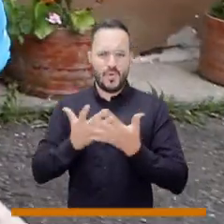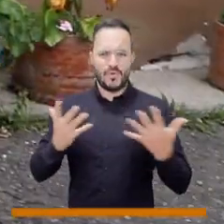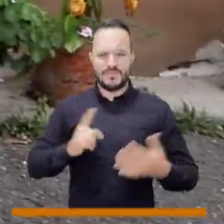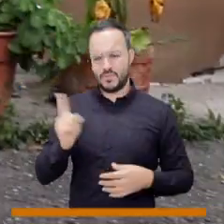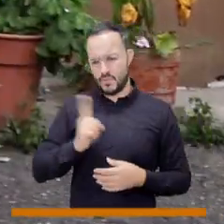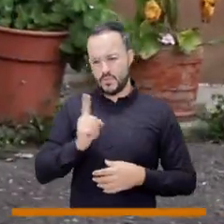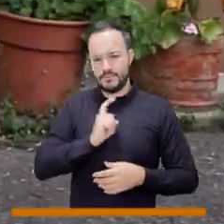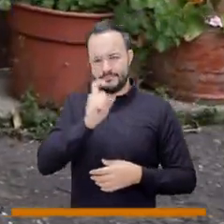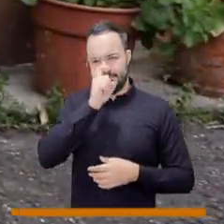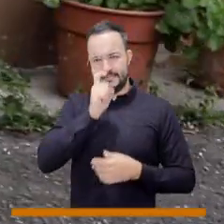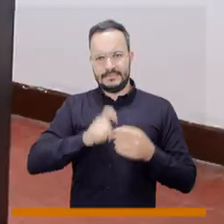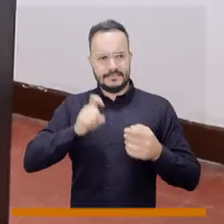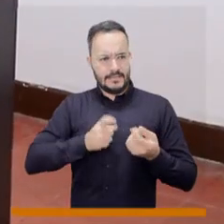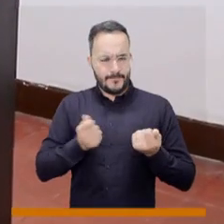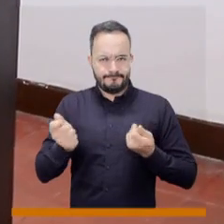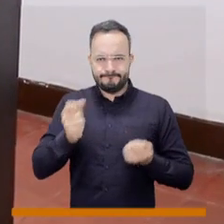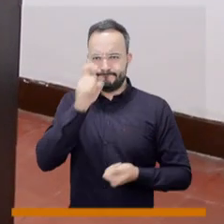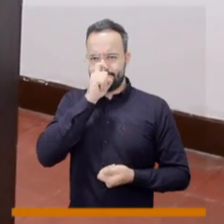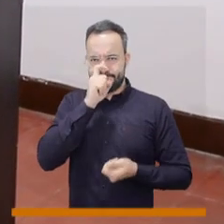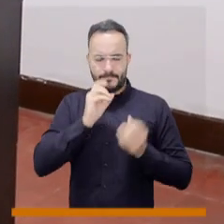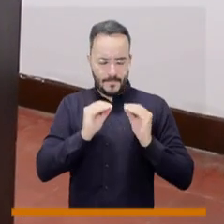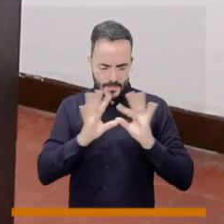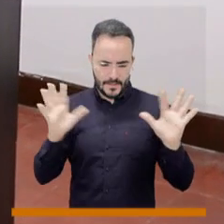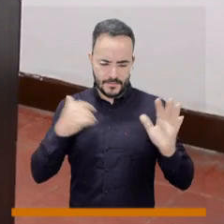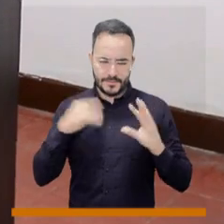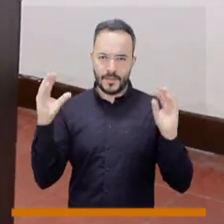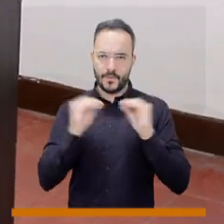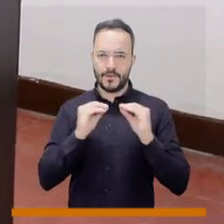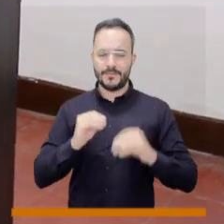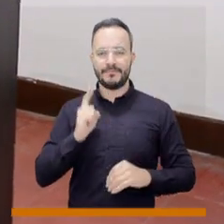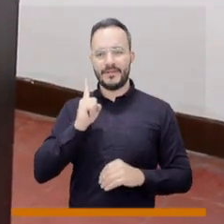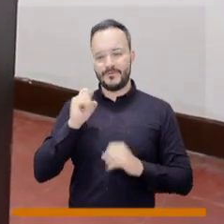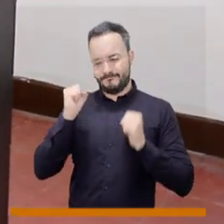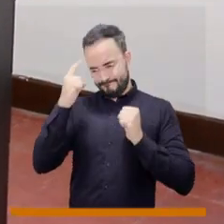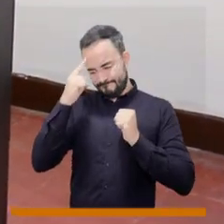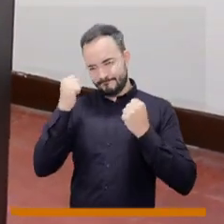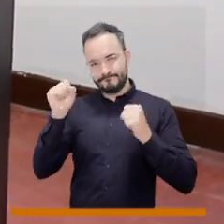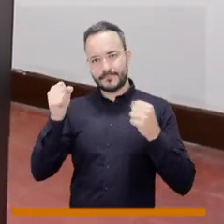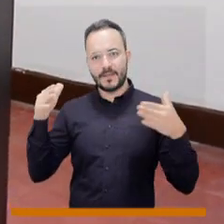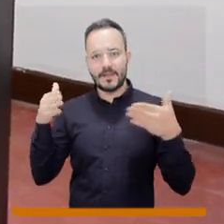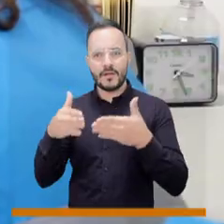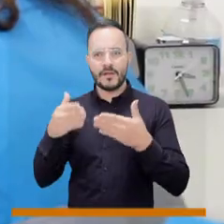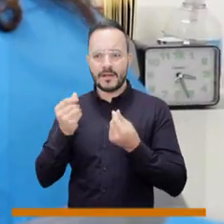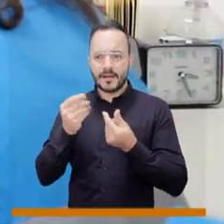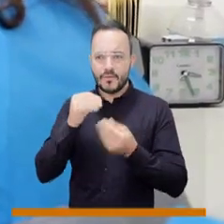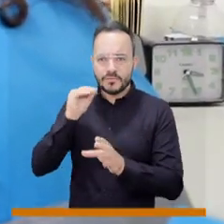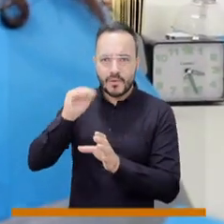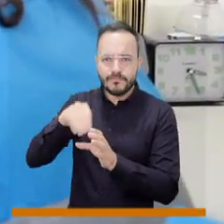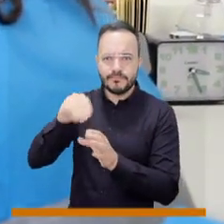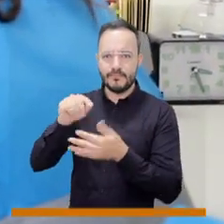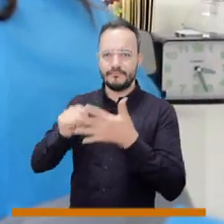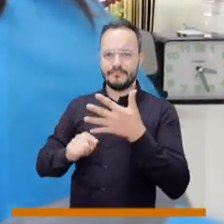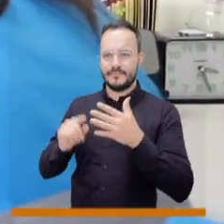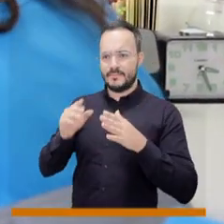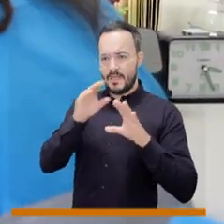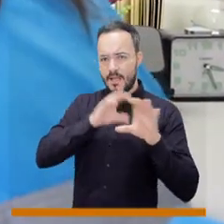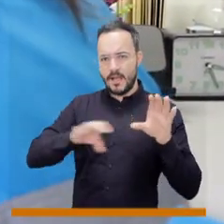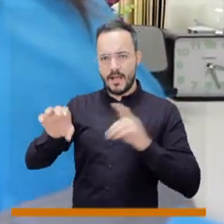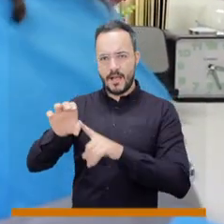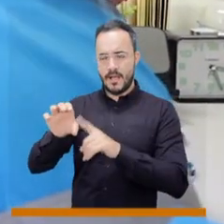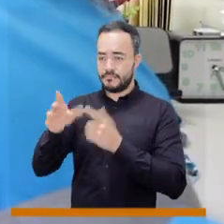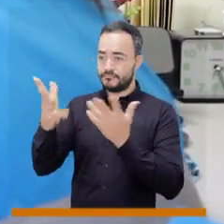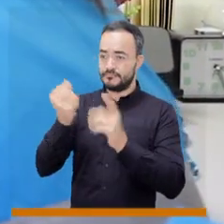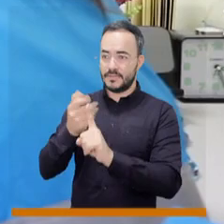de acuerdo con que el Estado debe ser austero, simplemente lo que yo quiero es que se enfoquen mayores los recursos allí para